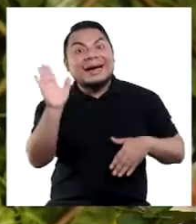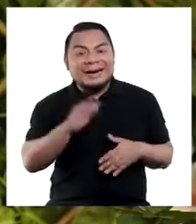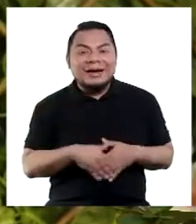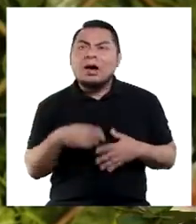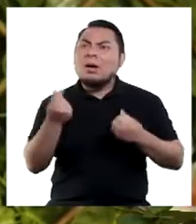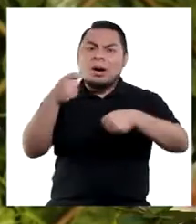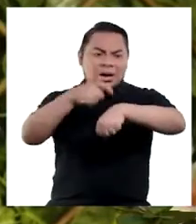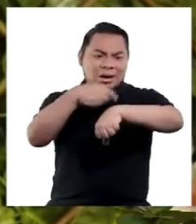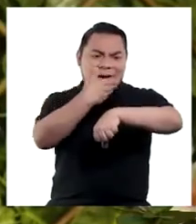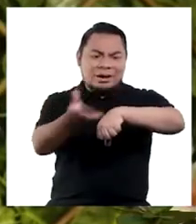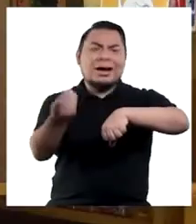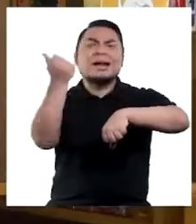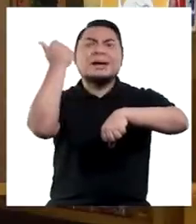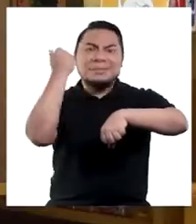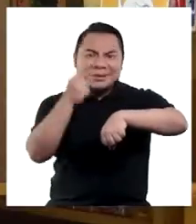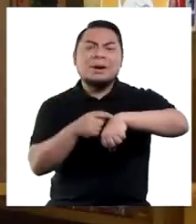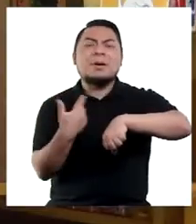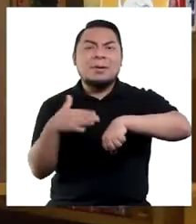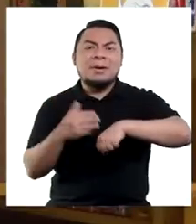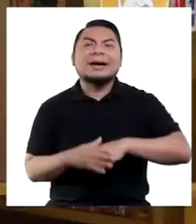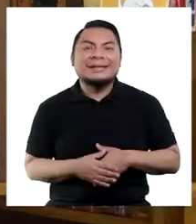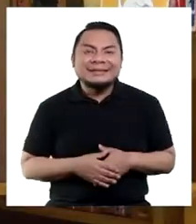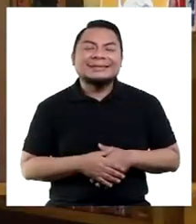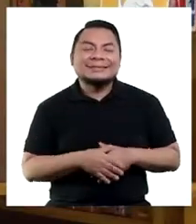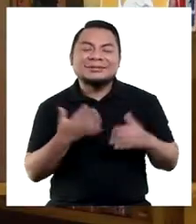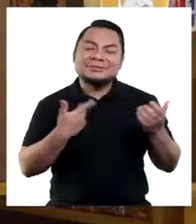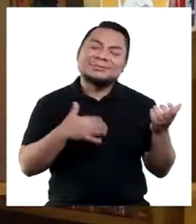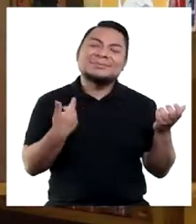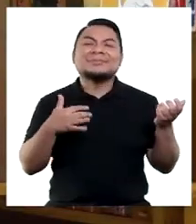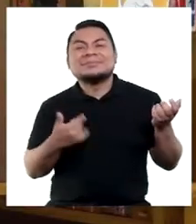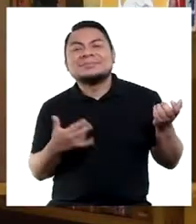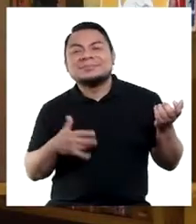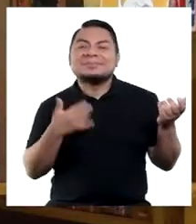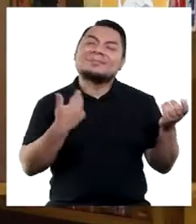que ir volando que rápido paso el tiempo